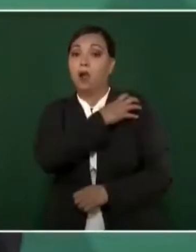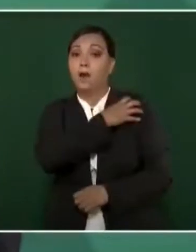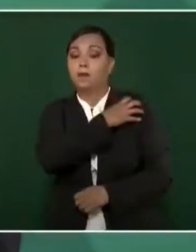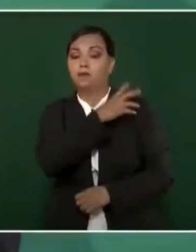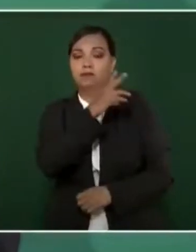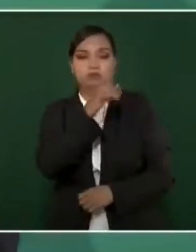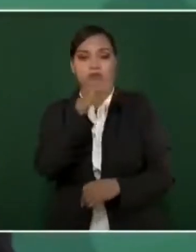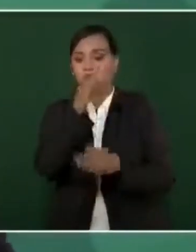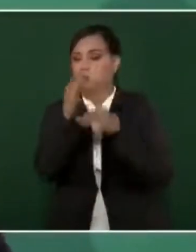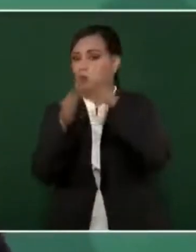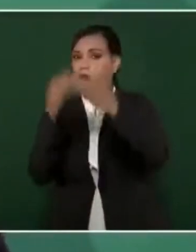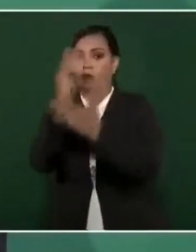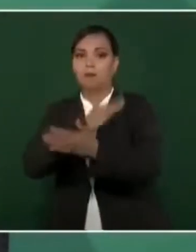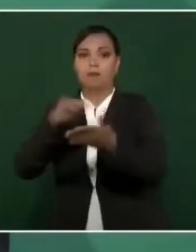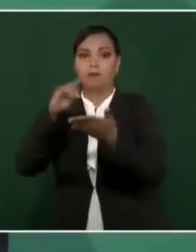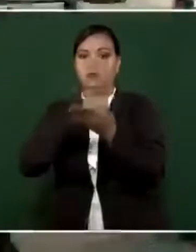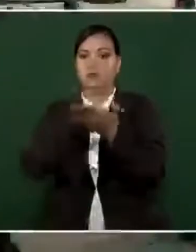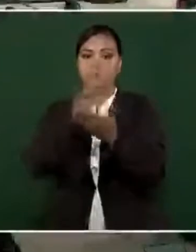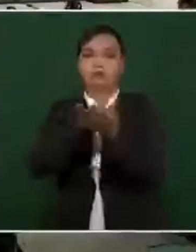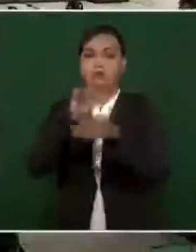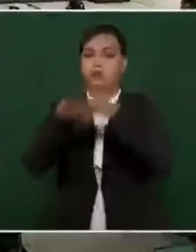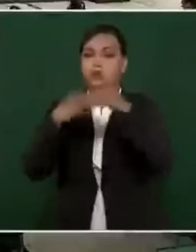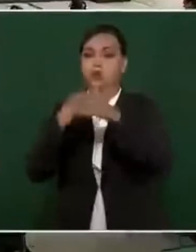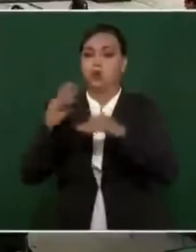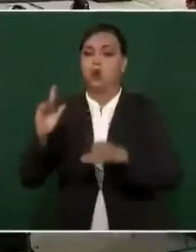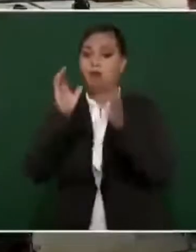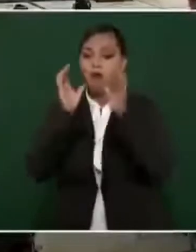las más apartadas. Es más,